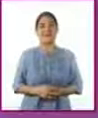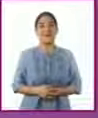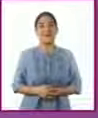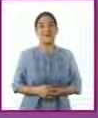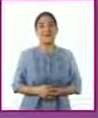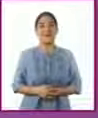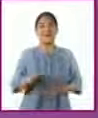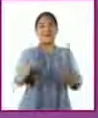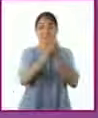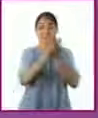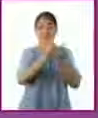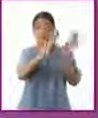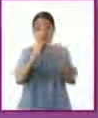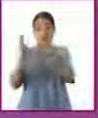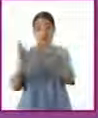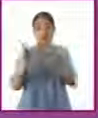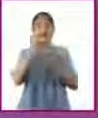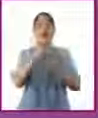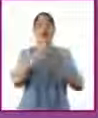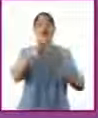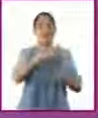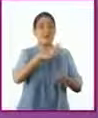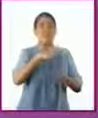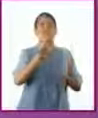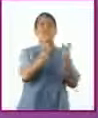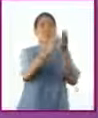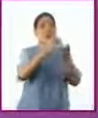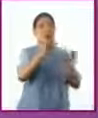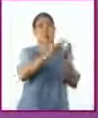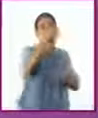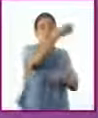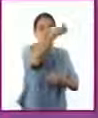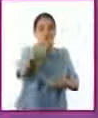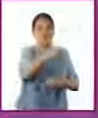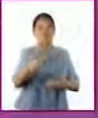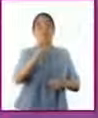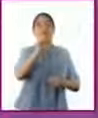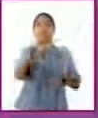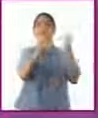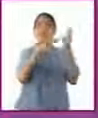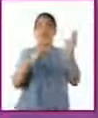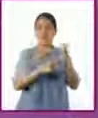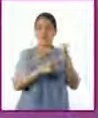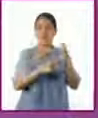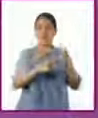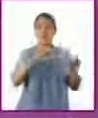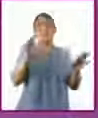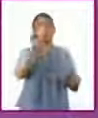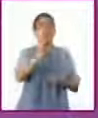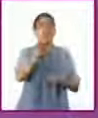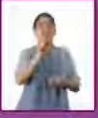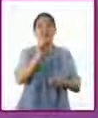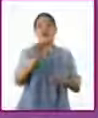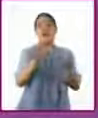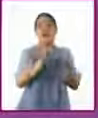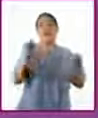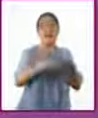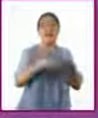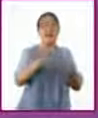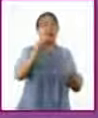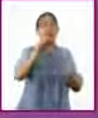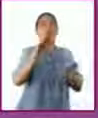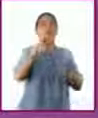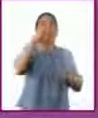En las bibliotecas, los libros están organizados siguiendo algunos criterios y reglas. Lo más común es organizarlos por